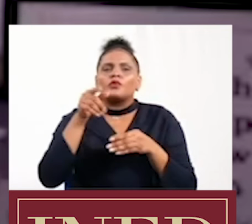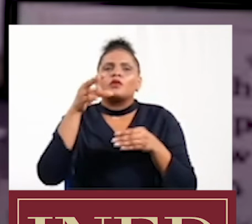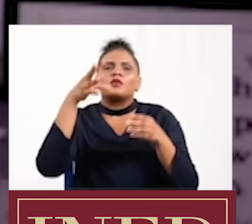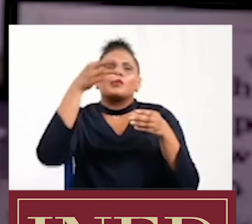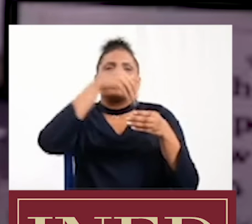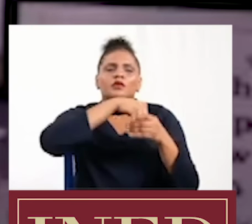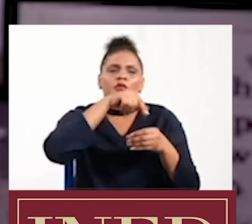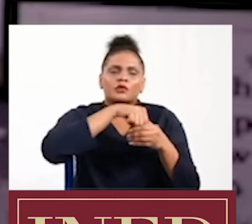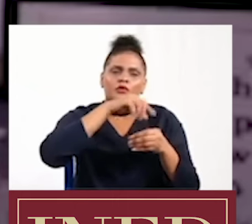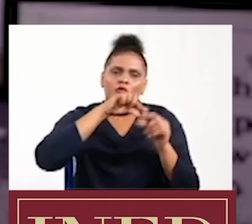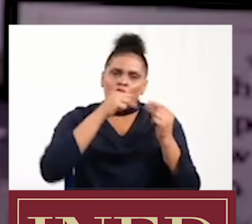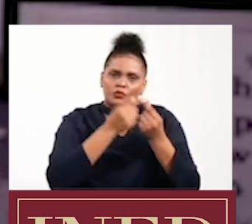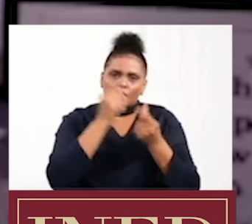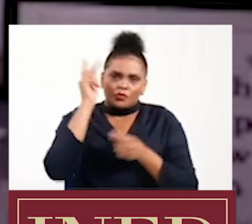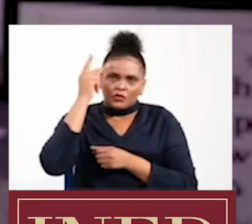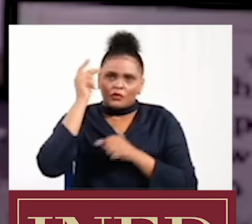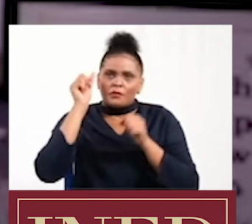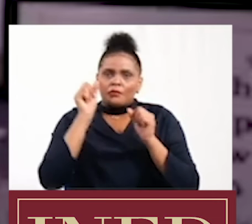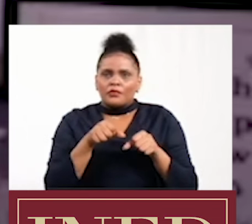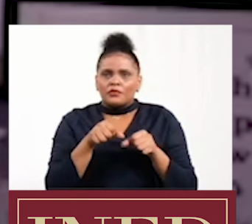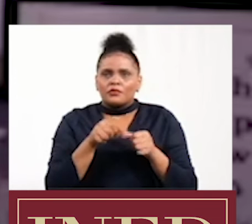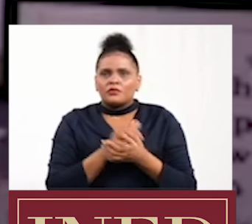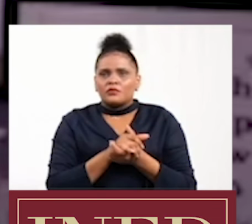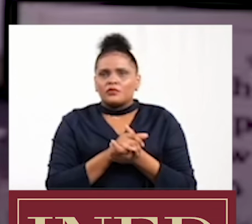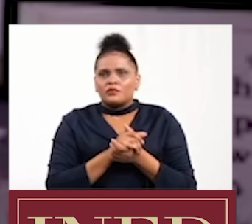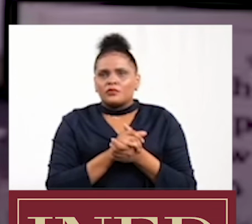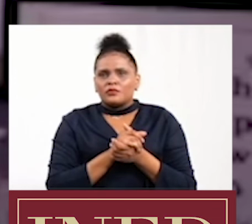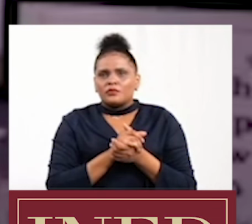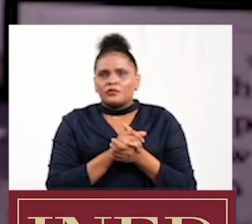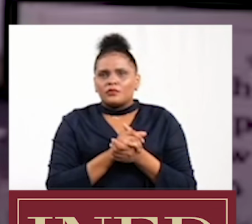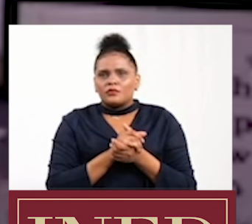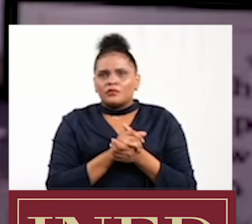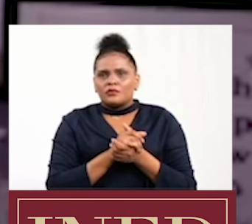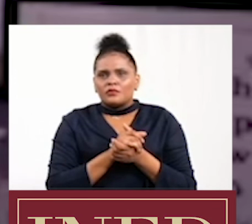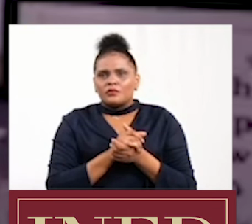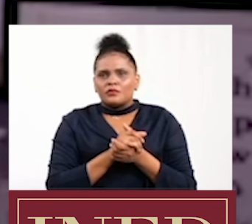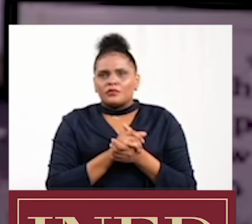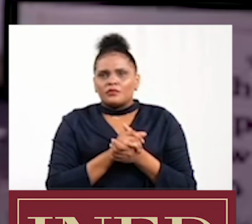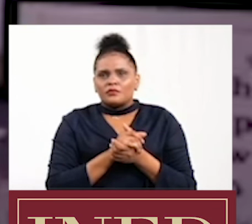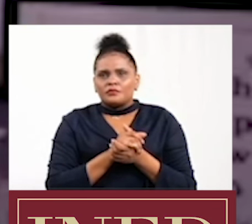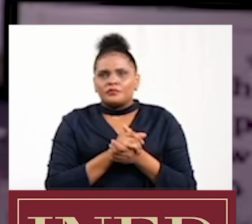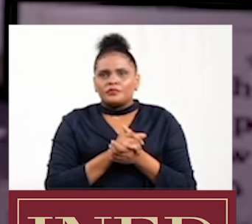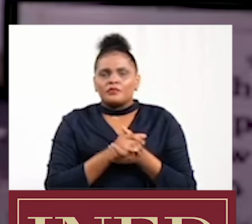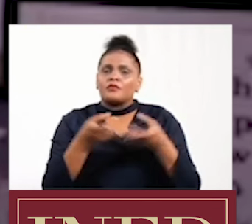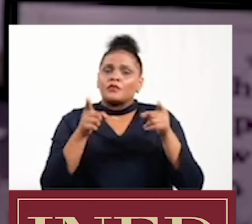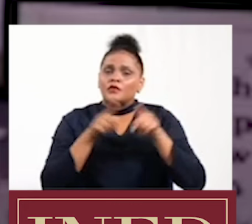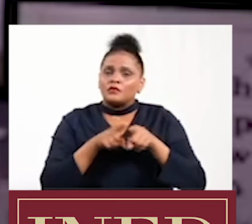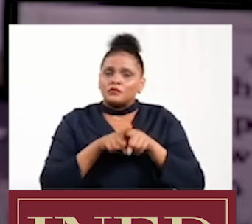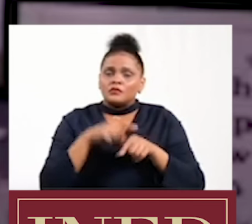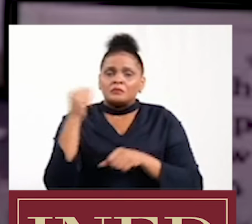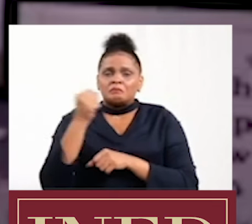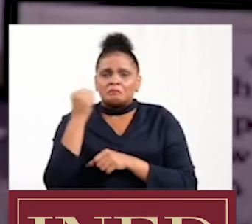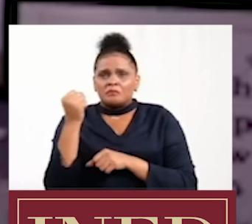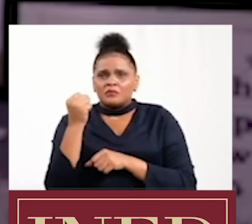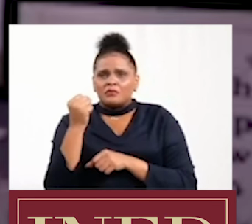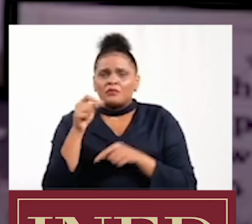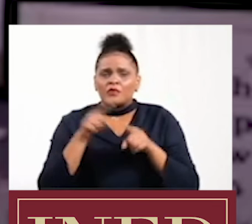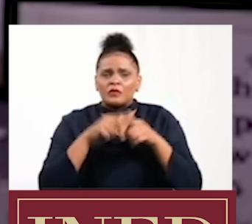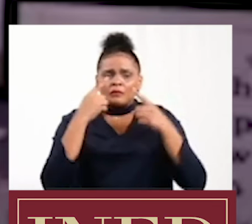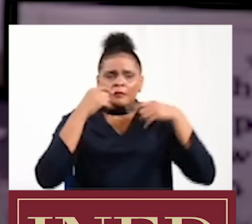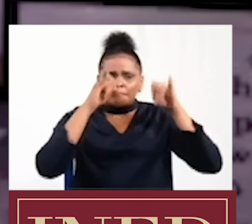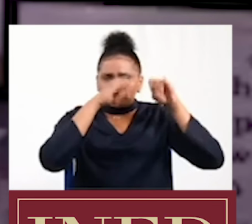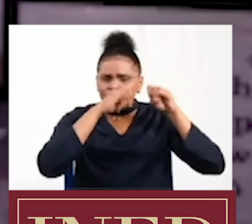y de manera externa pero yo lo hemos conversado no digamos una legislación sólida una legislación fuerte pero una legislación